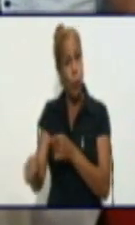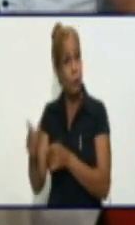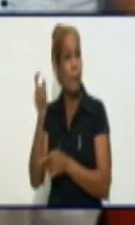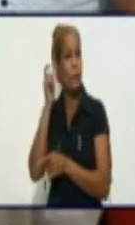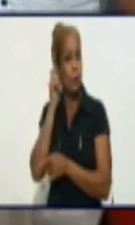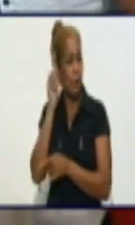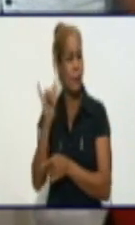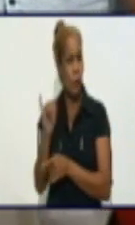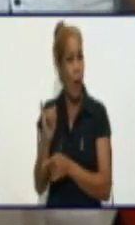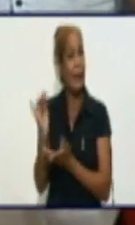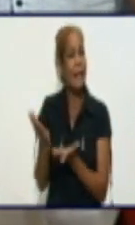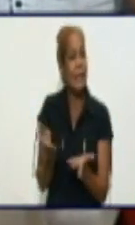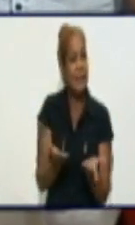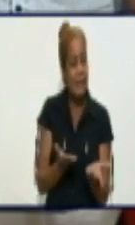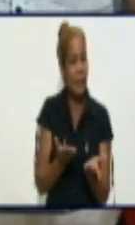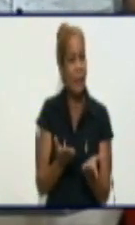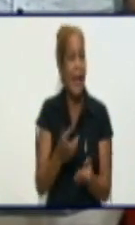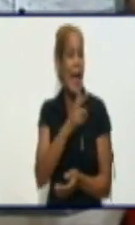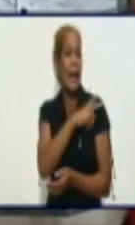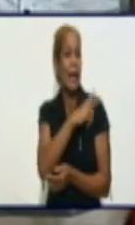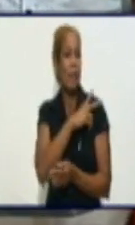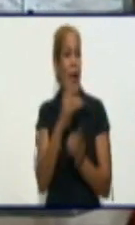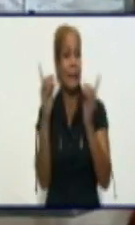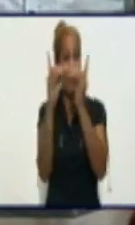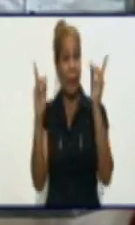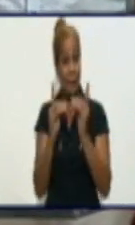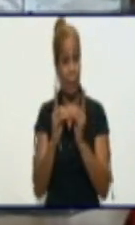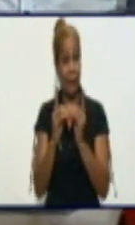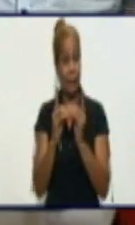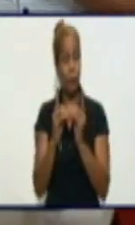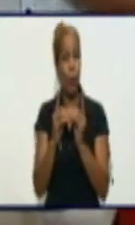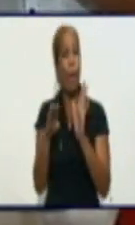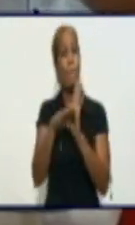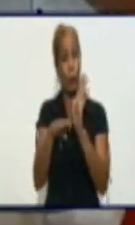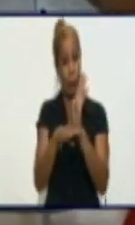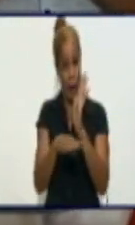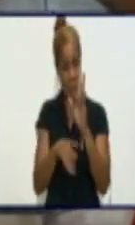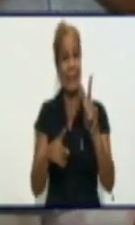del Departamento Informativo. ¡El aplauso!